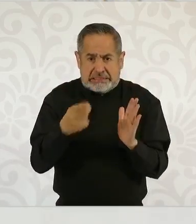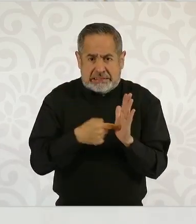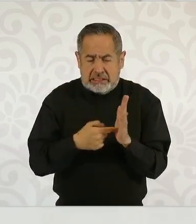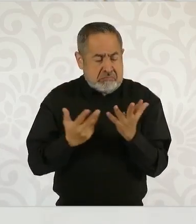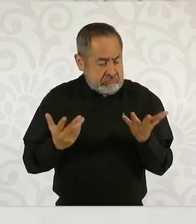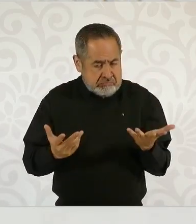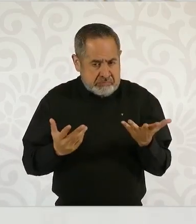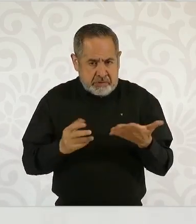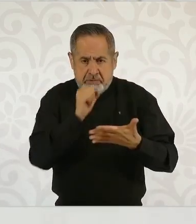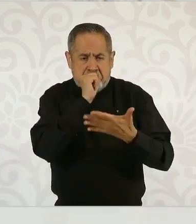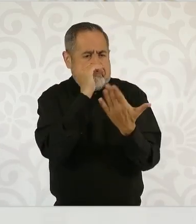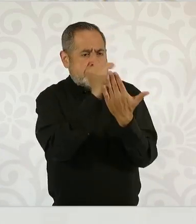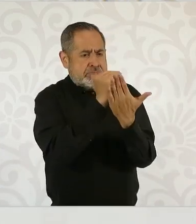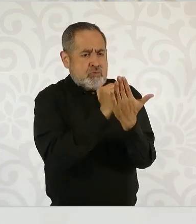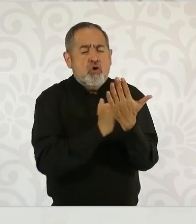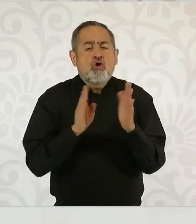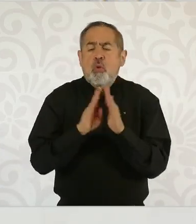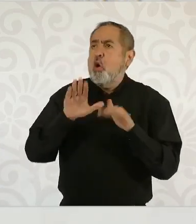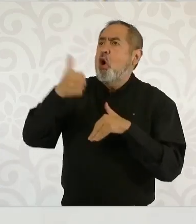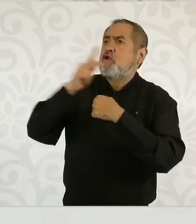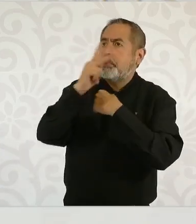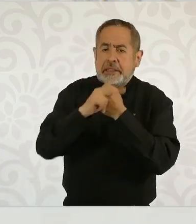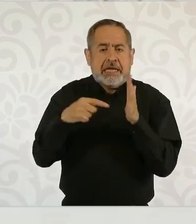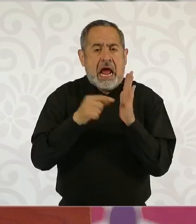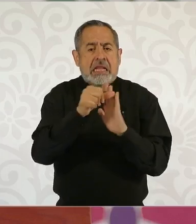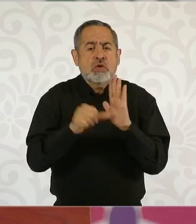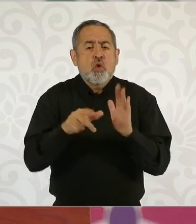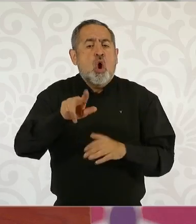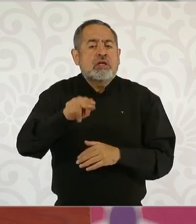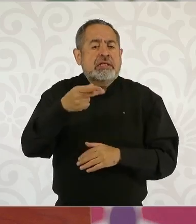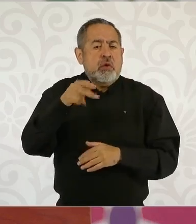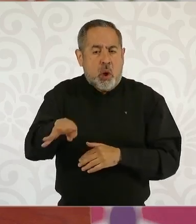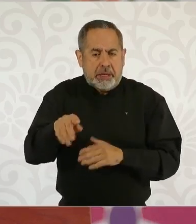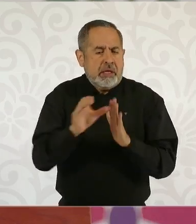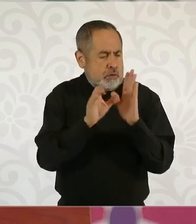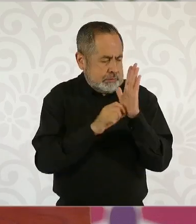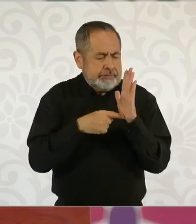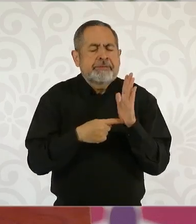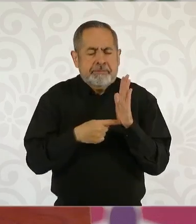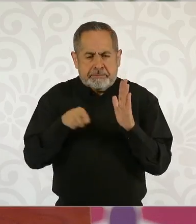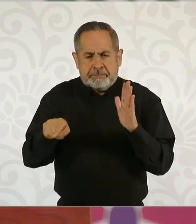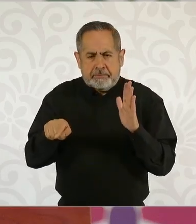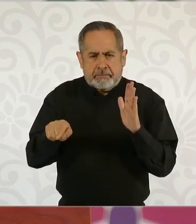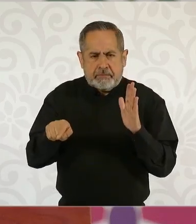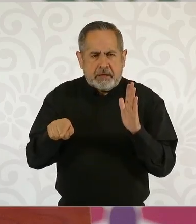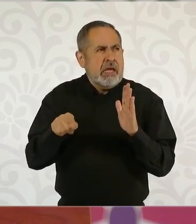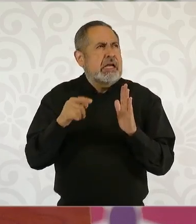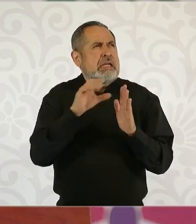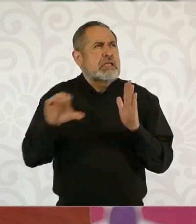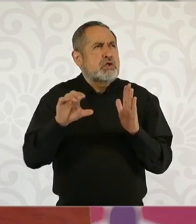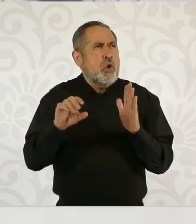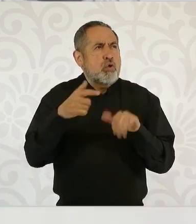en los principios de política exterior, en el artículo 89 constitucional, en el inciso